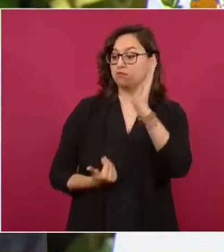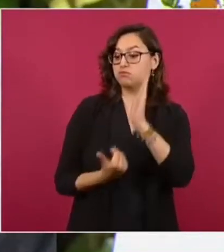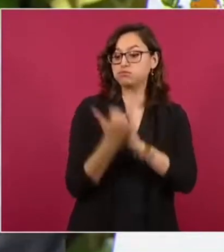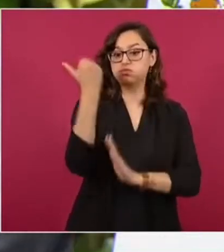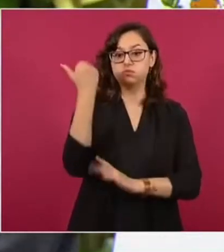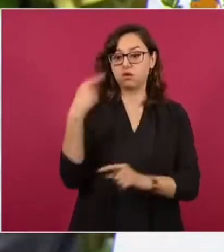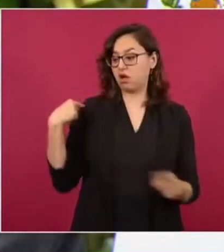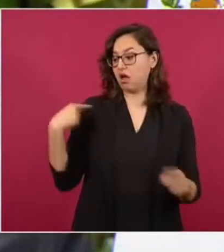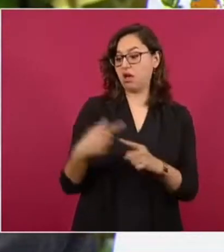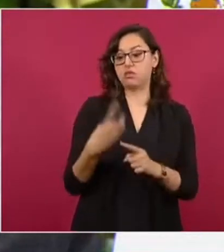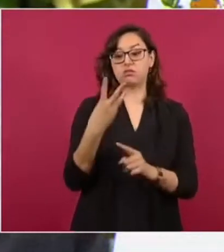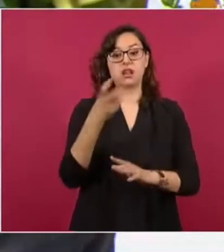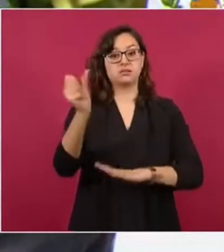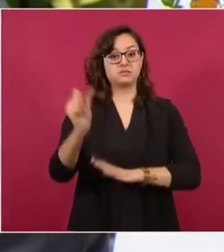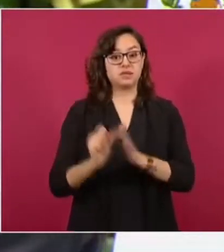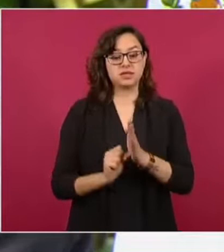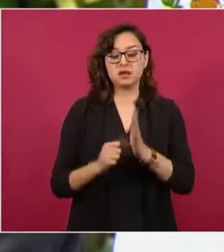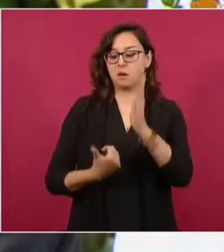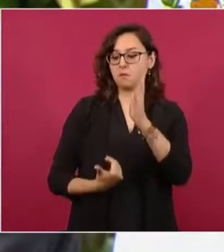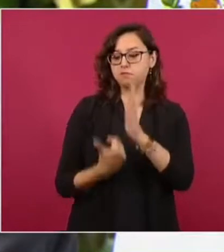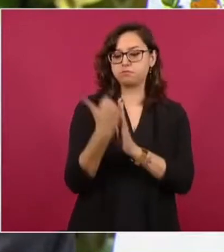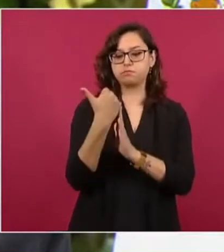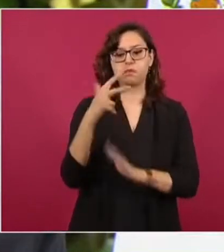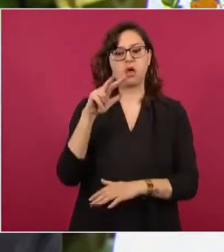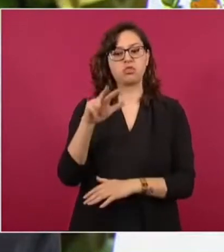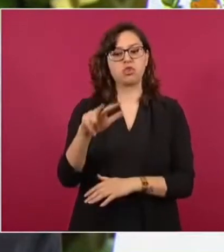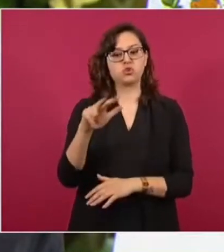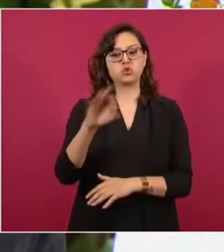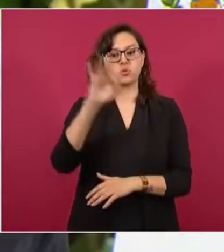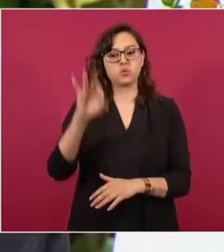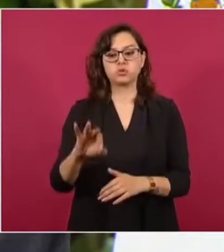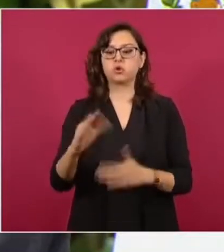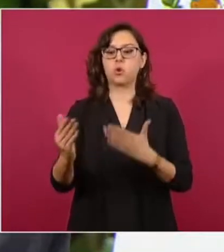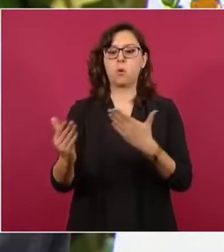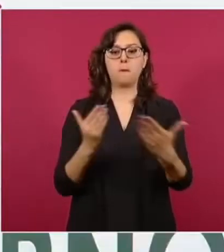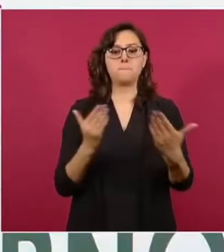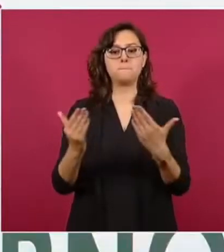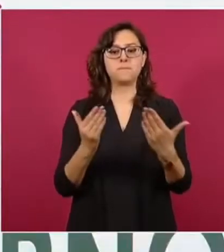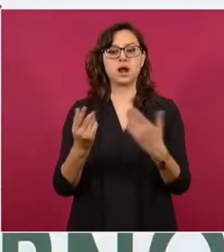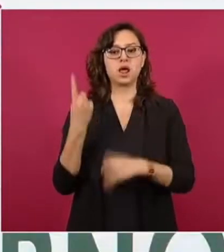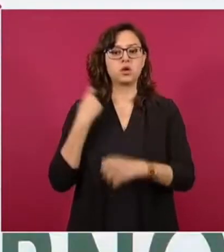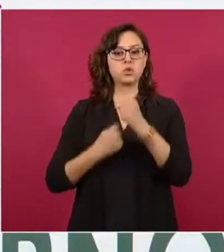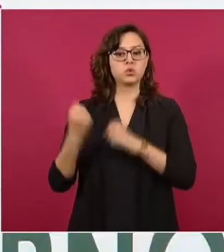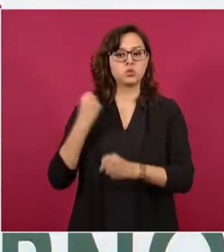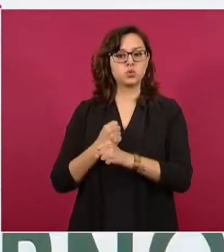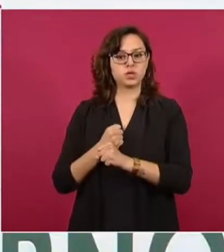trimestre han crecido en 18% en relación con el mismo periodo del año